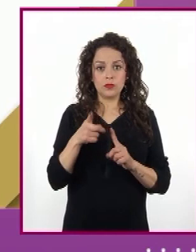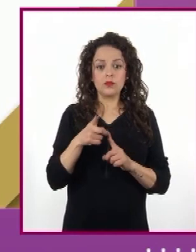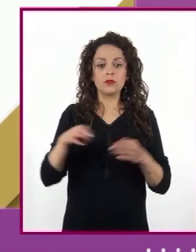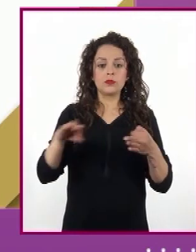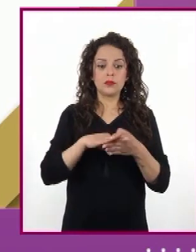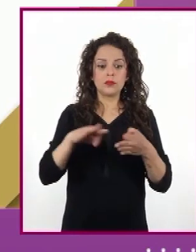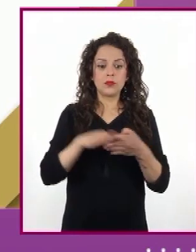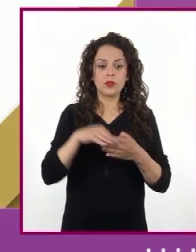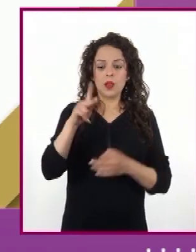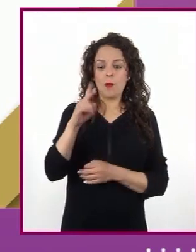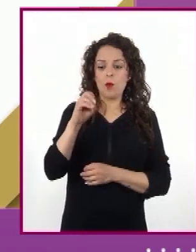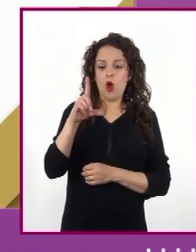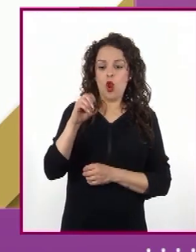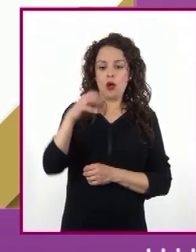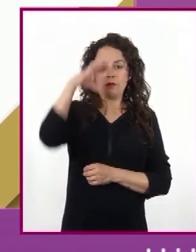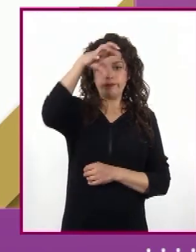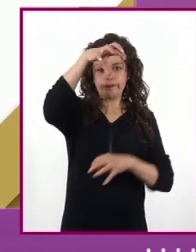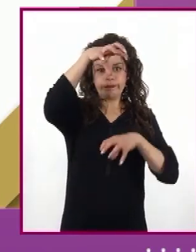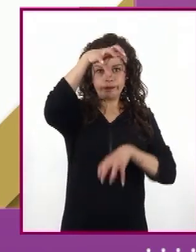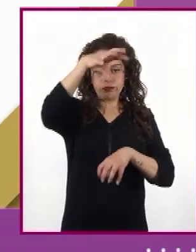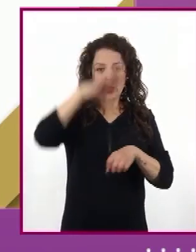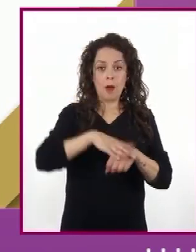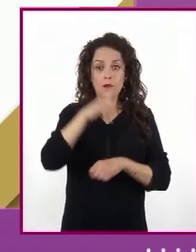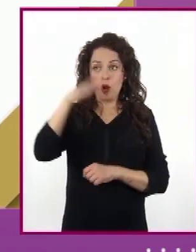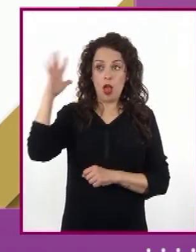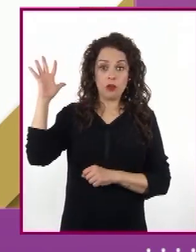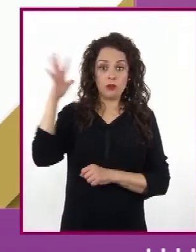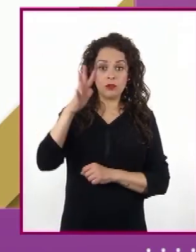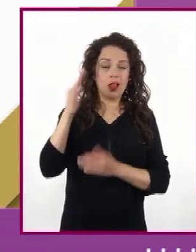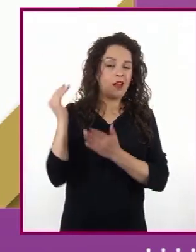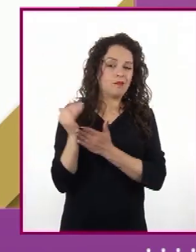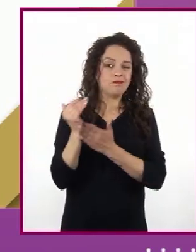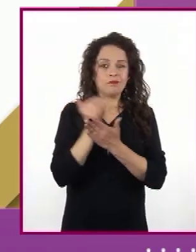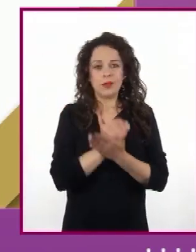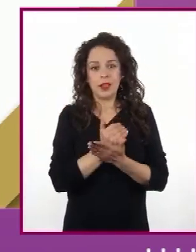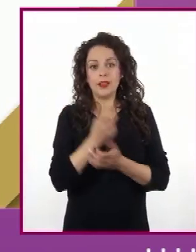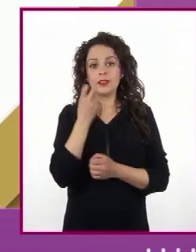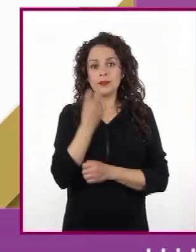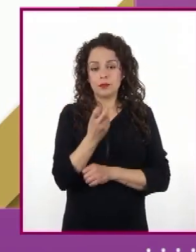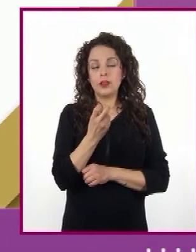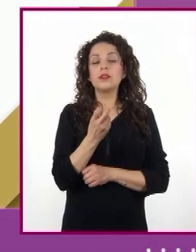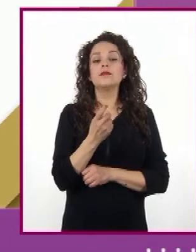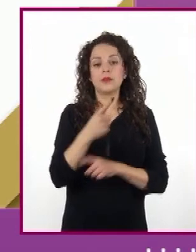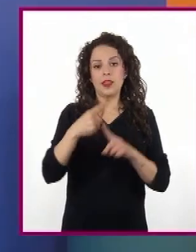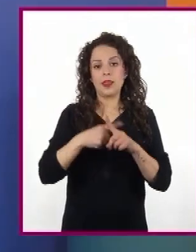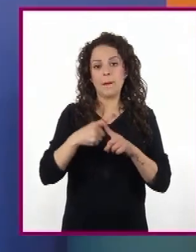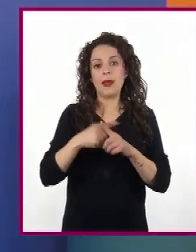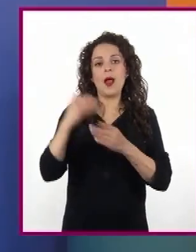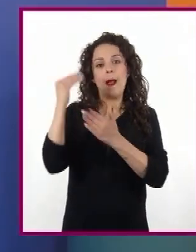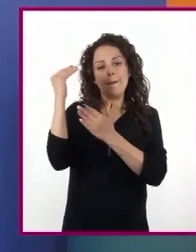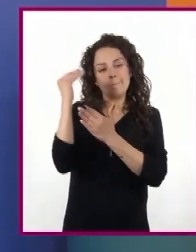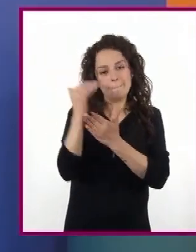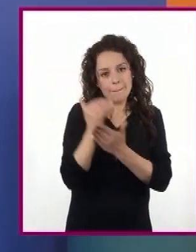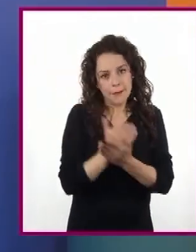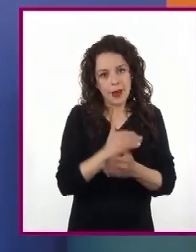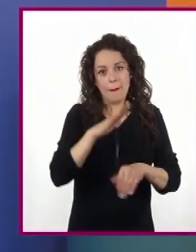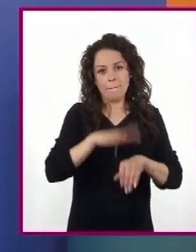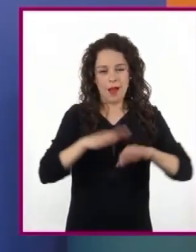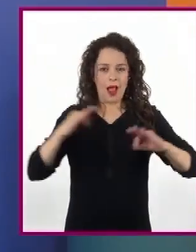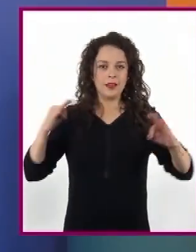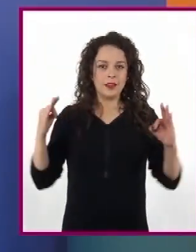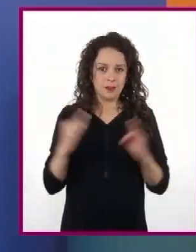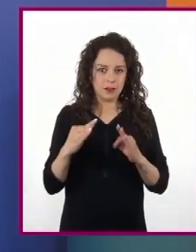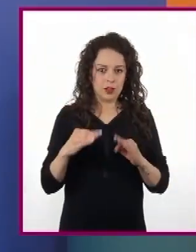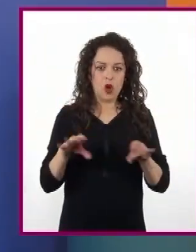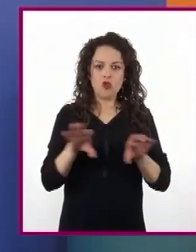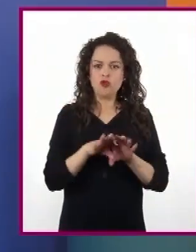cercanas a los polos, pues la radiación solar es menor, por lo tanto disminuye la temperatura. Dicho de una